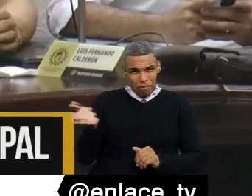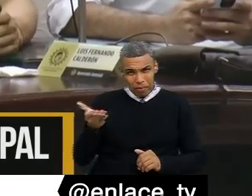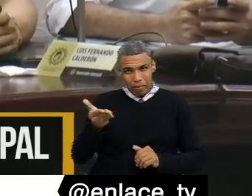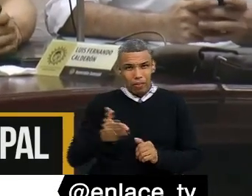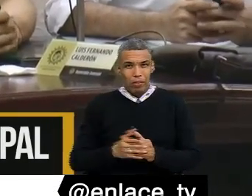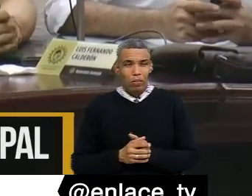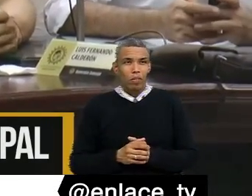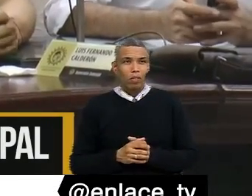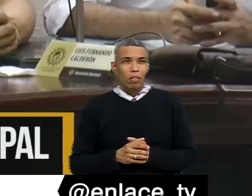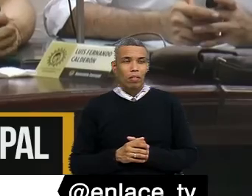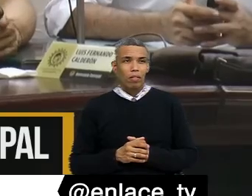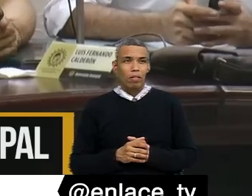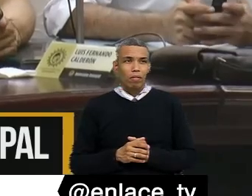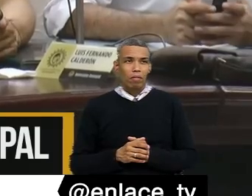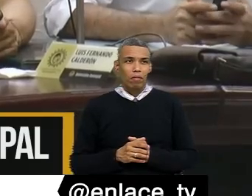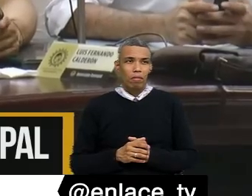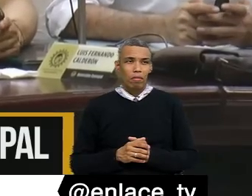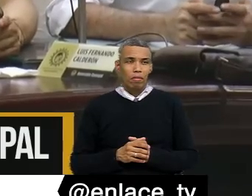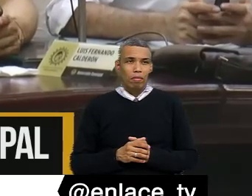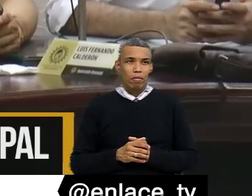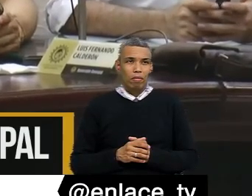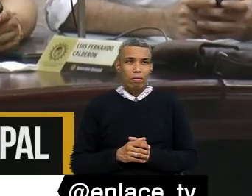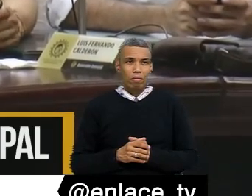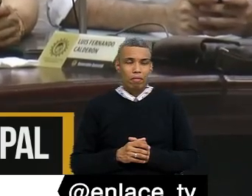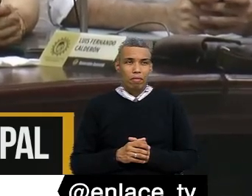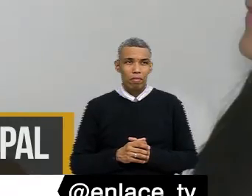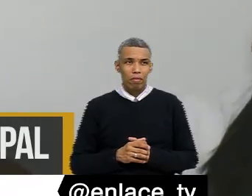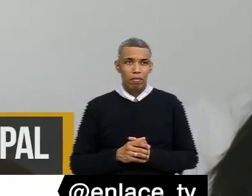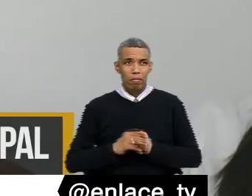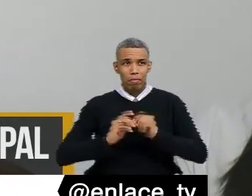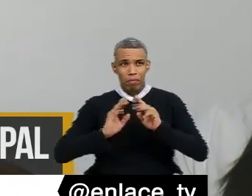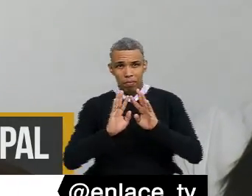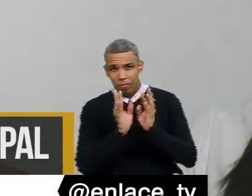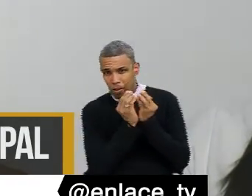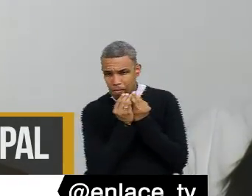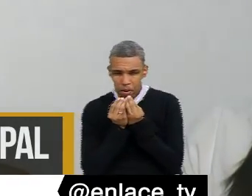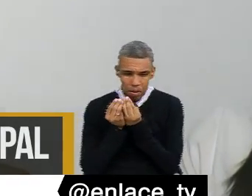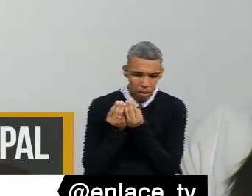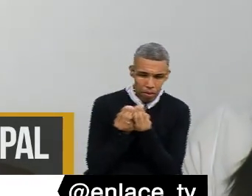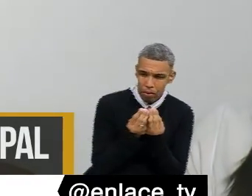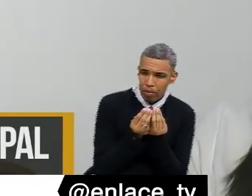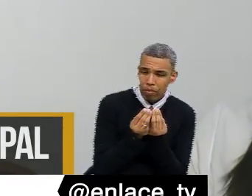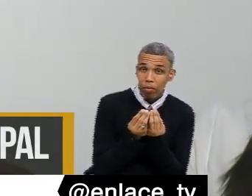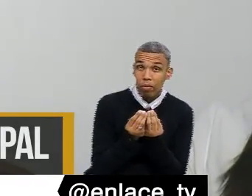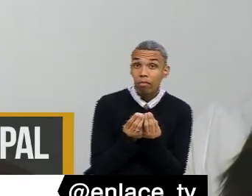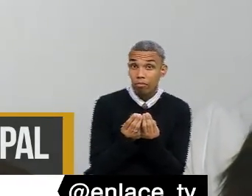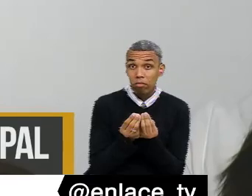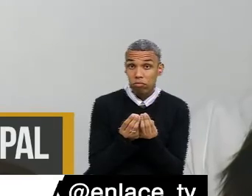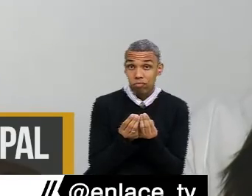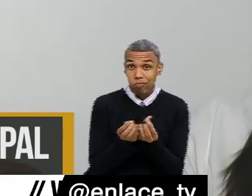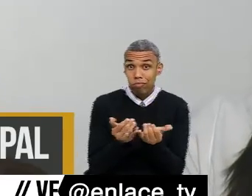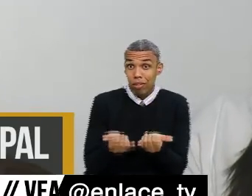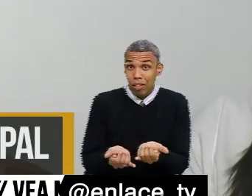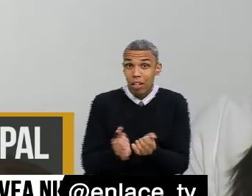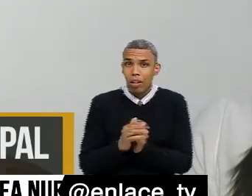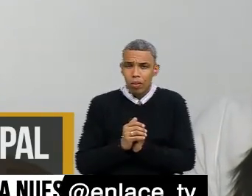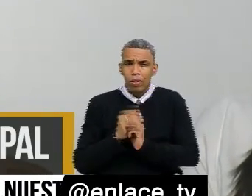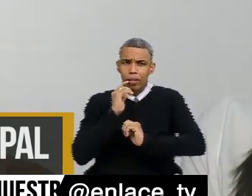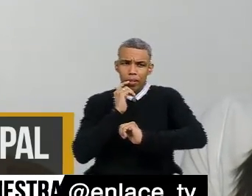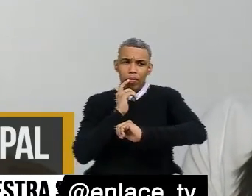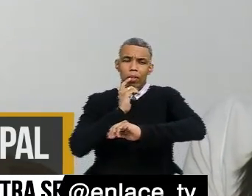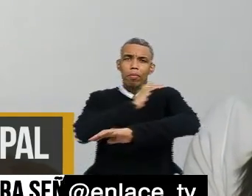tardes, Naila. Pues mira, es que en el Consejo Municipal el día de hoy la citación es específicamente por la situación de la calle 50